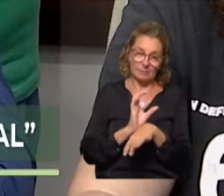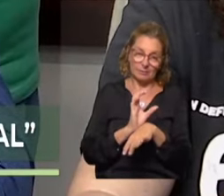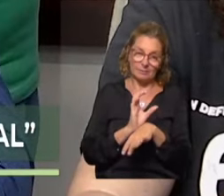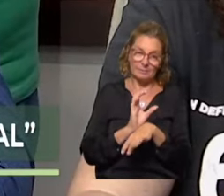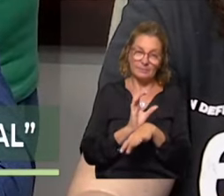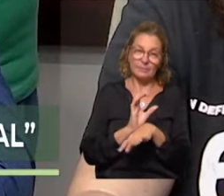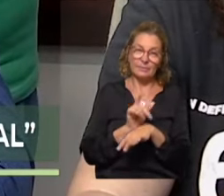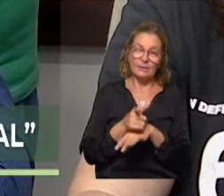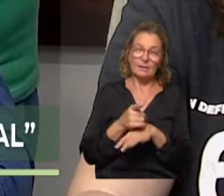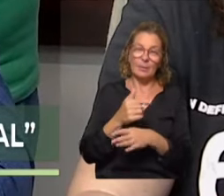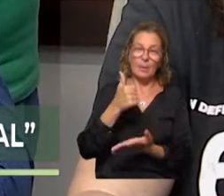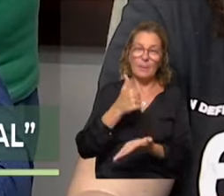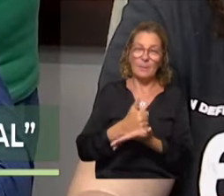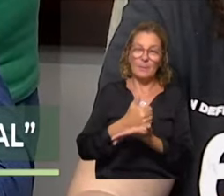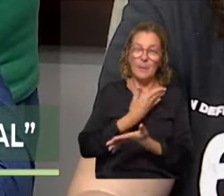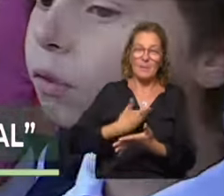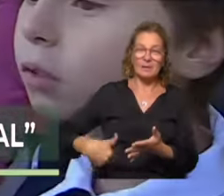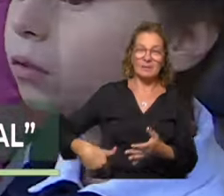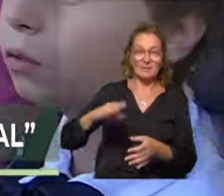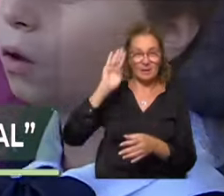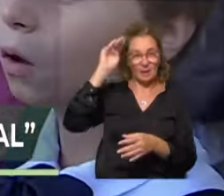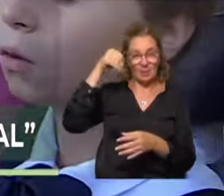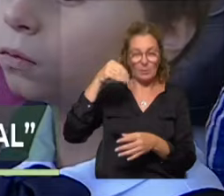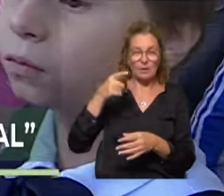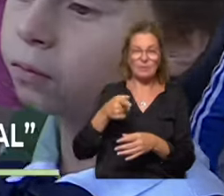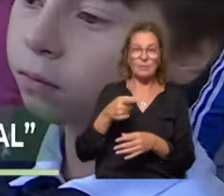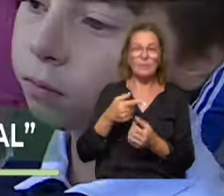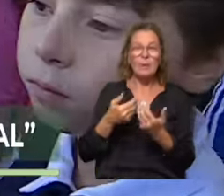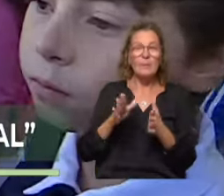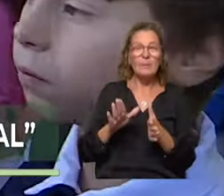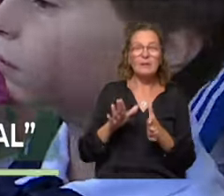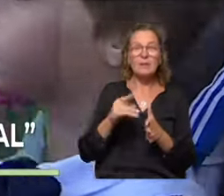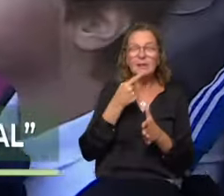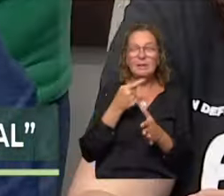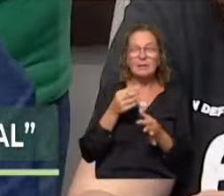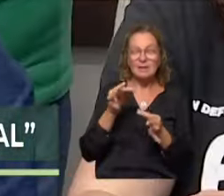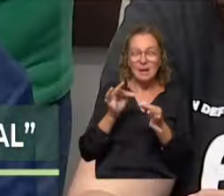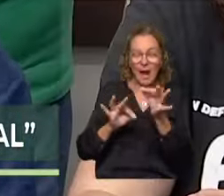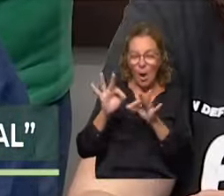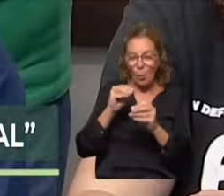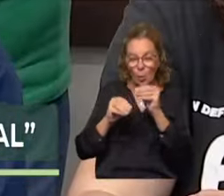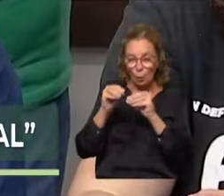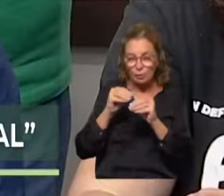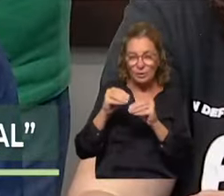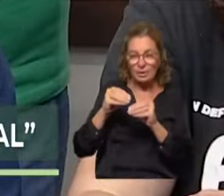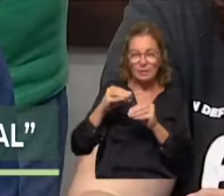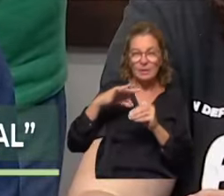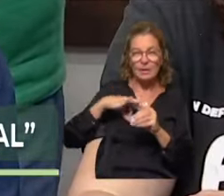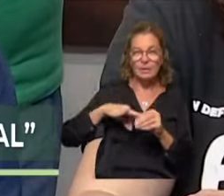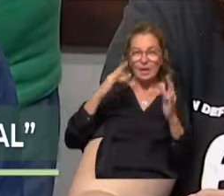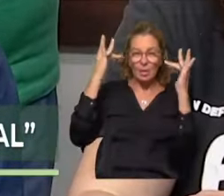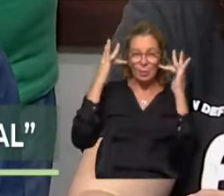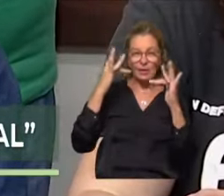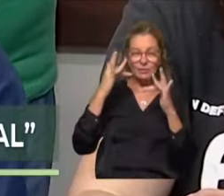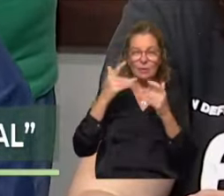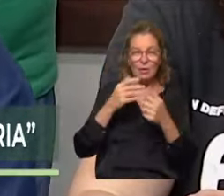más ni nada menos que con la presencia del presidente de la República. Cuando se comenzó a procesar el ajuste presupuestal en educación inicial y